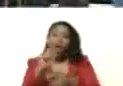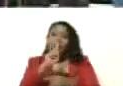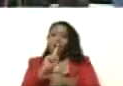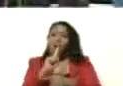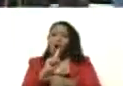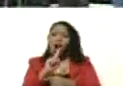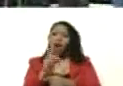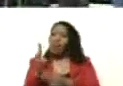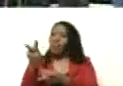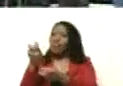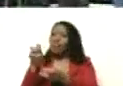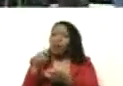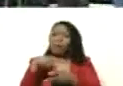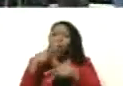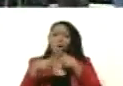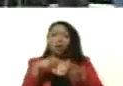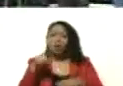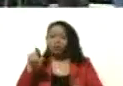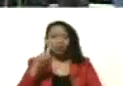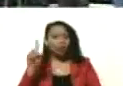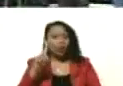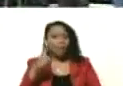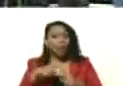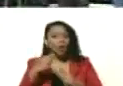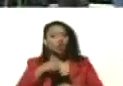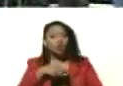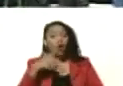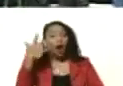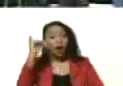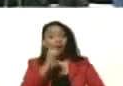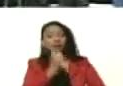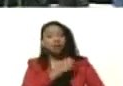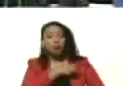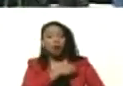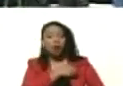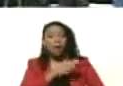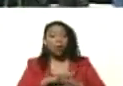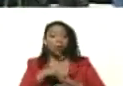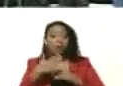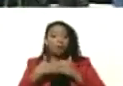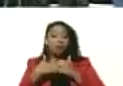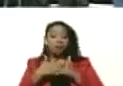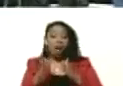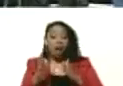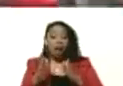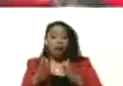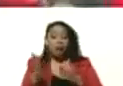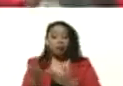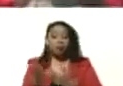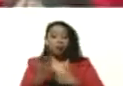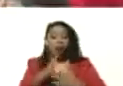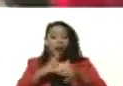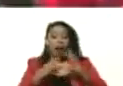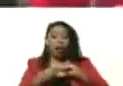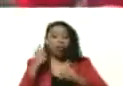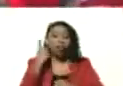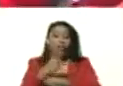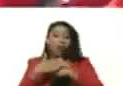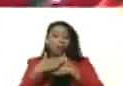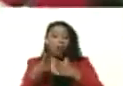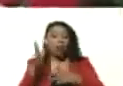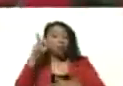No para cobrarle políticamente eso, pero nosotros tenemos moral para tocarle la puerta, porque si no las abren... Para recibir el clan, o las deben abrir